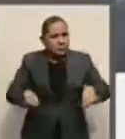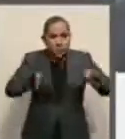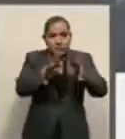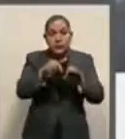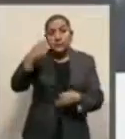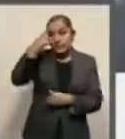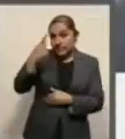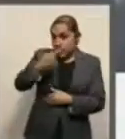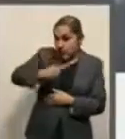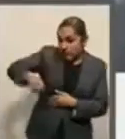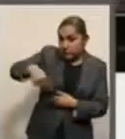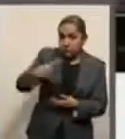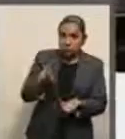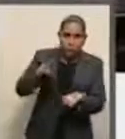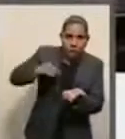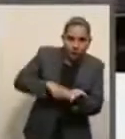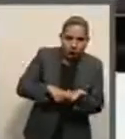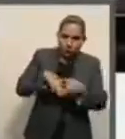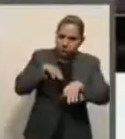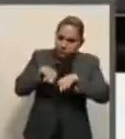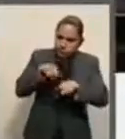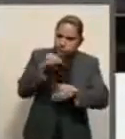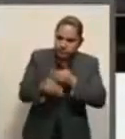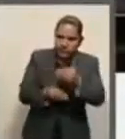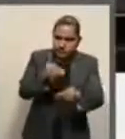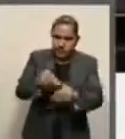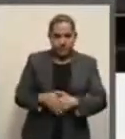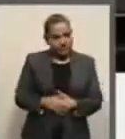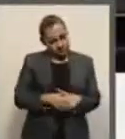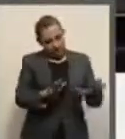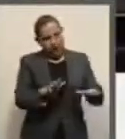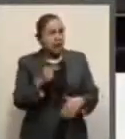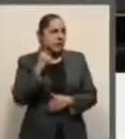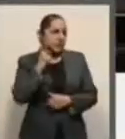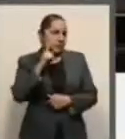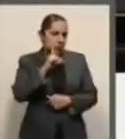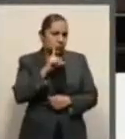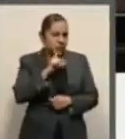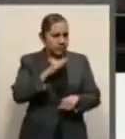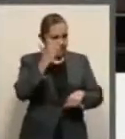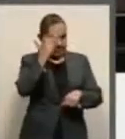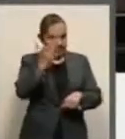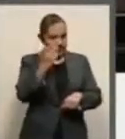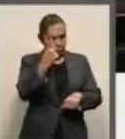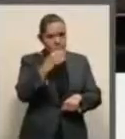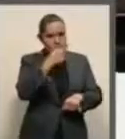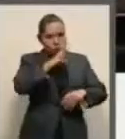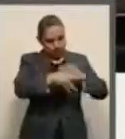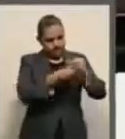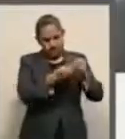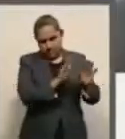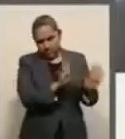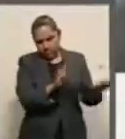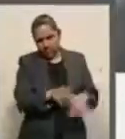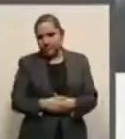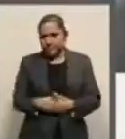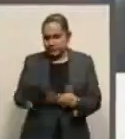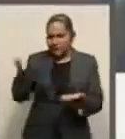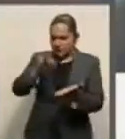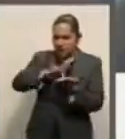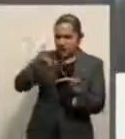el funcionamiento manera de tratada el tiempo ha sido compensado sí admito el de usted presidenta no el de muchos